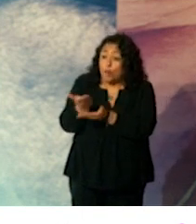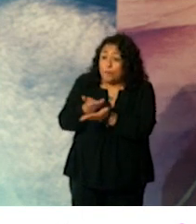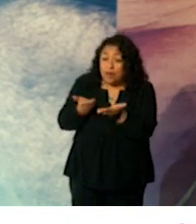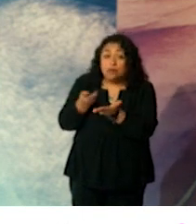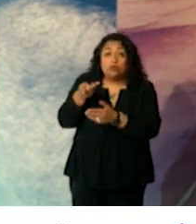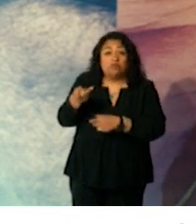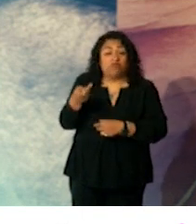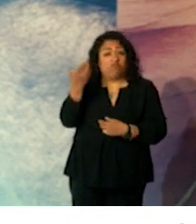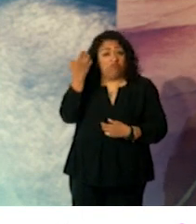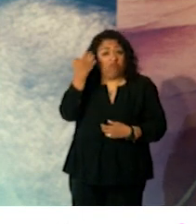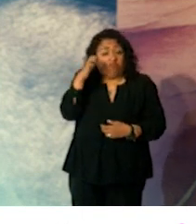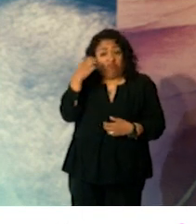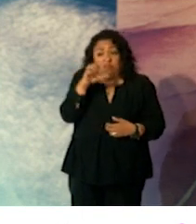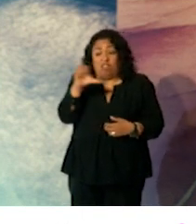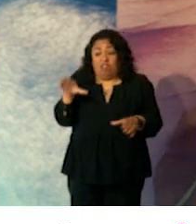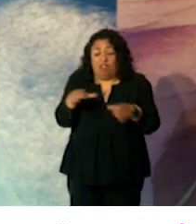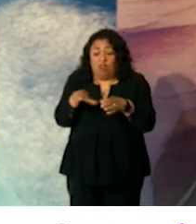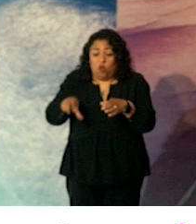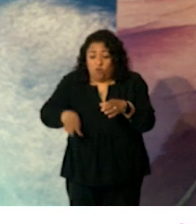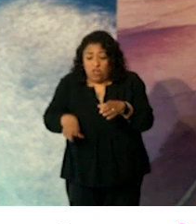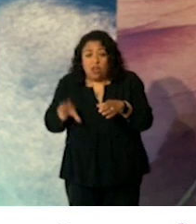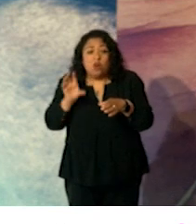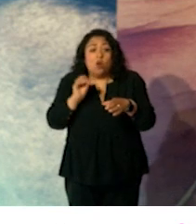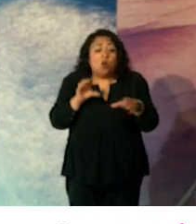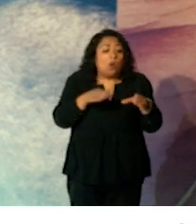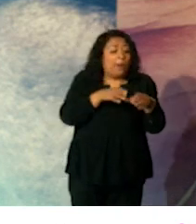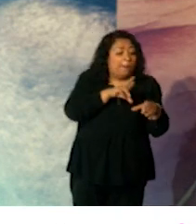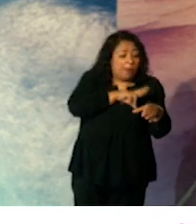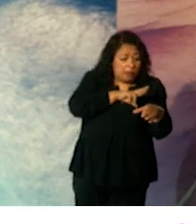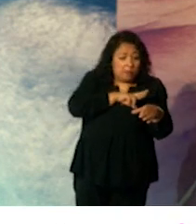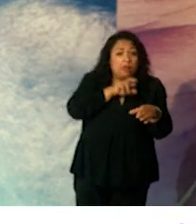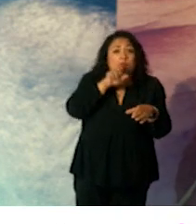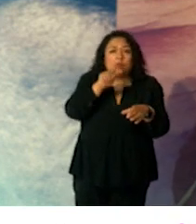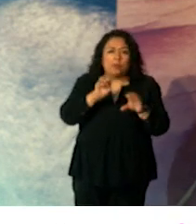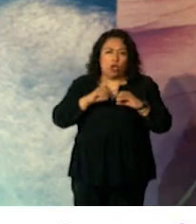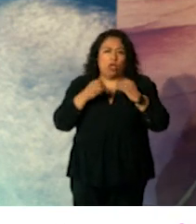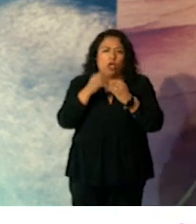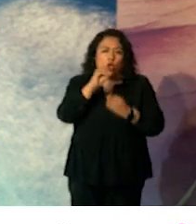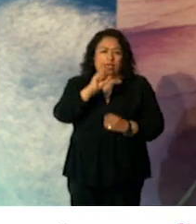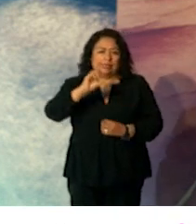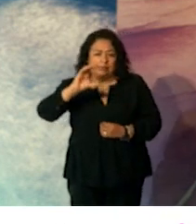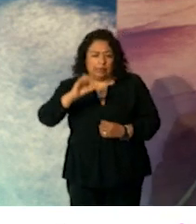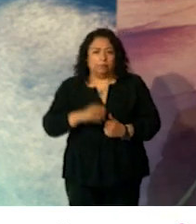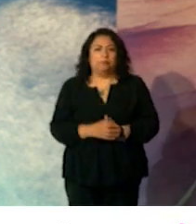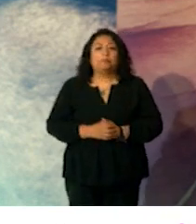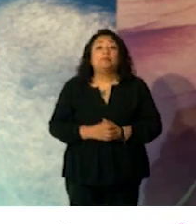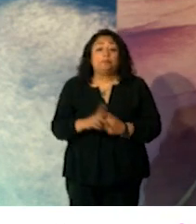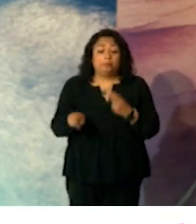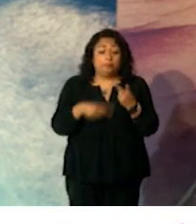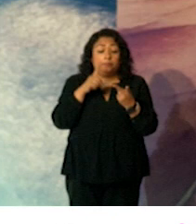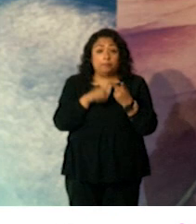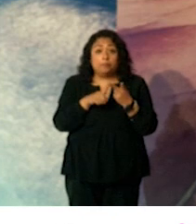quien tiene una amplia experiencia tanto en el sector público como en el sector privado y también en organismos de la sociedad civil.